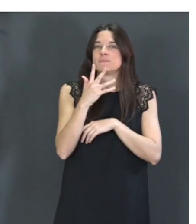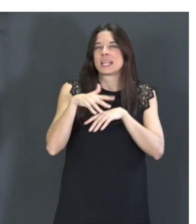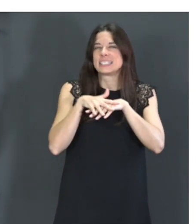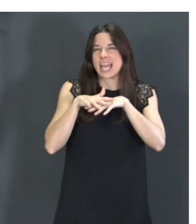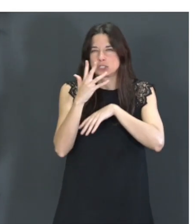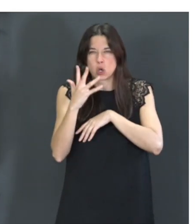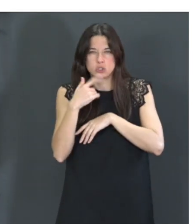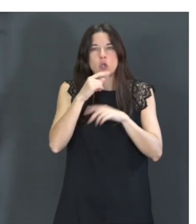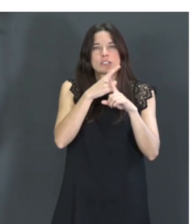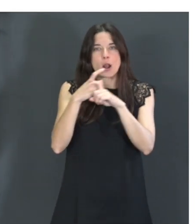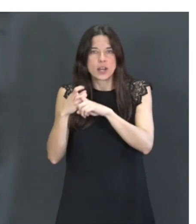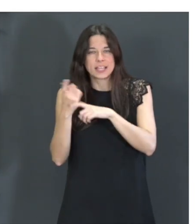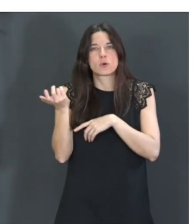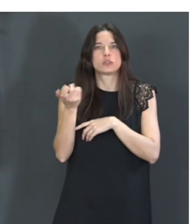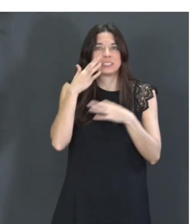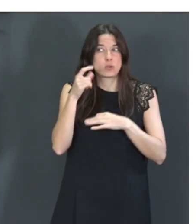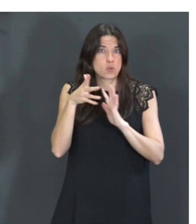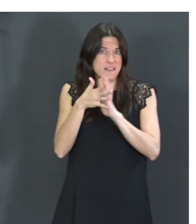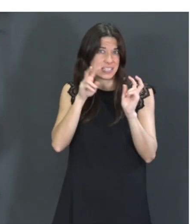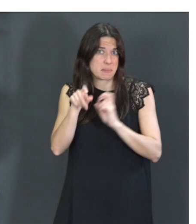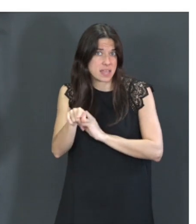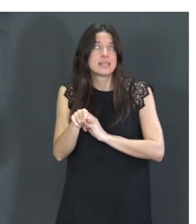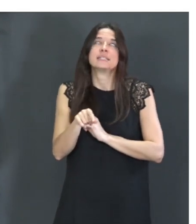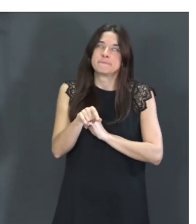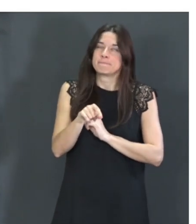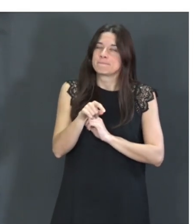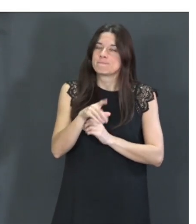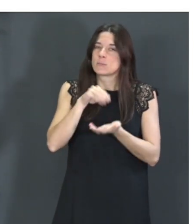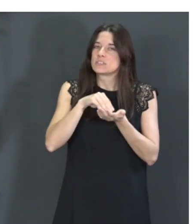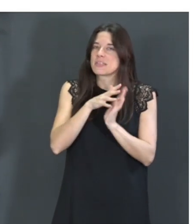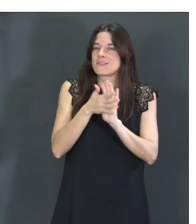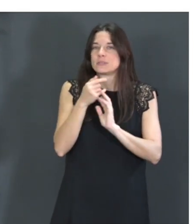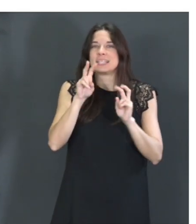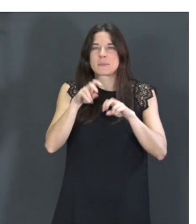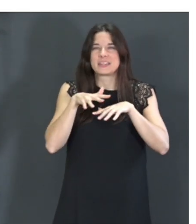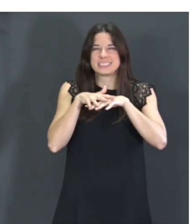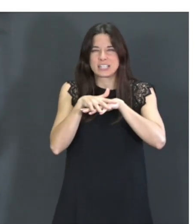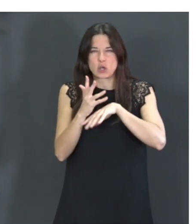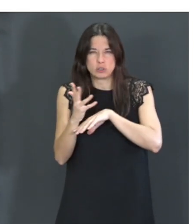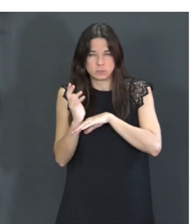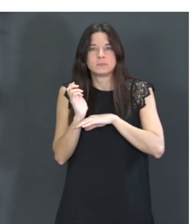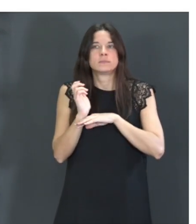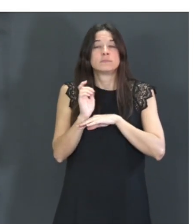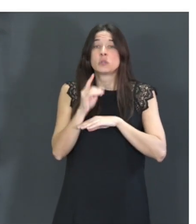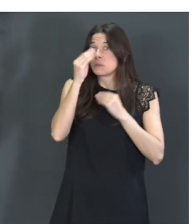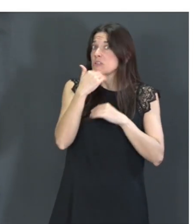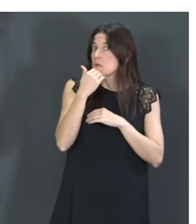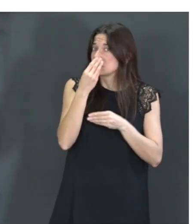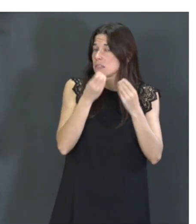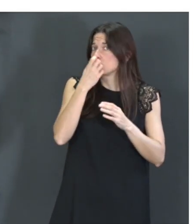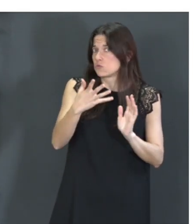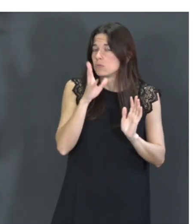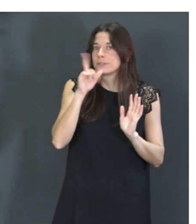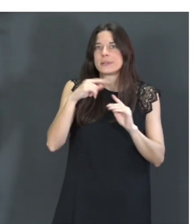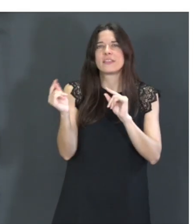Totalmente. Los algoritmos, supongo que lo vas a sacar. Bueno, se habla mucho del tema de los sesgos. Yo creo que eso se está haciendo bien porque hay un debate público, además, a